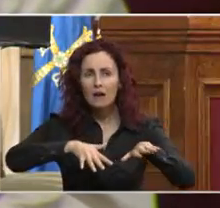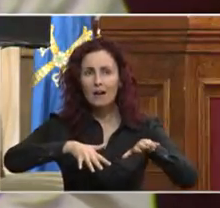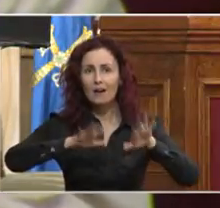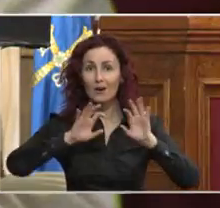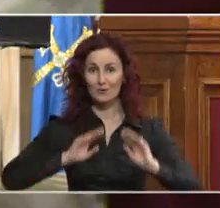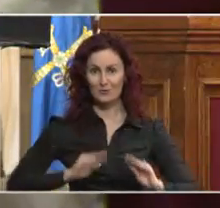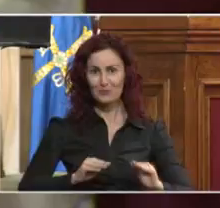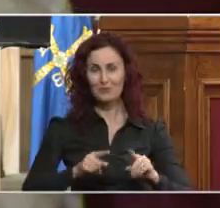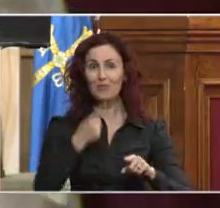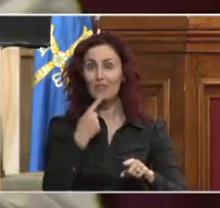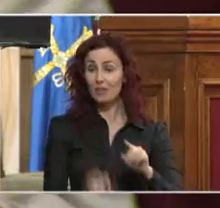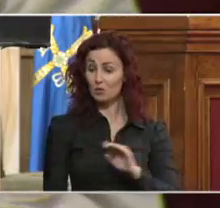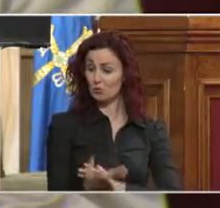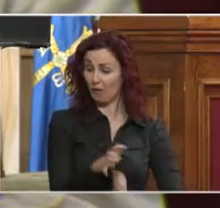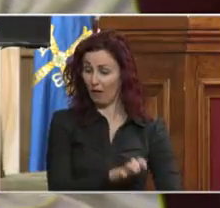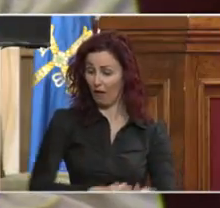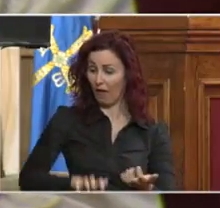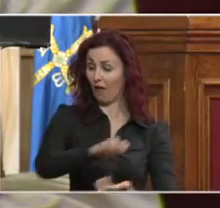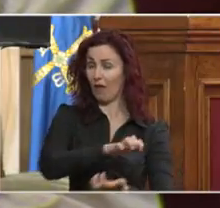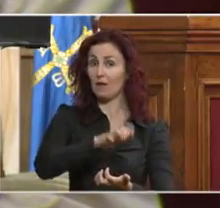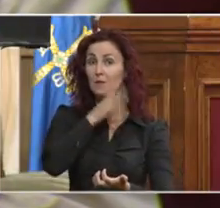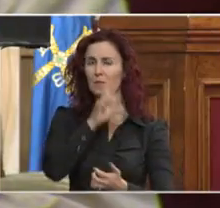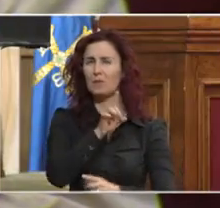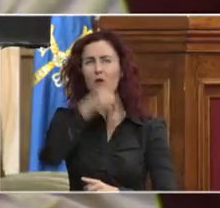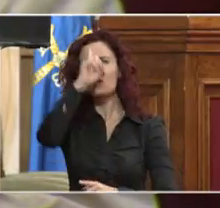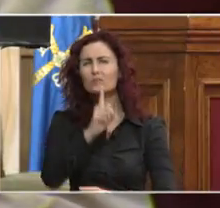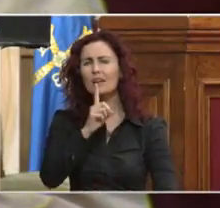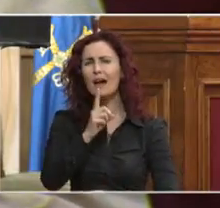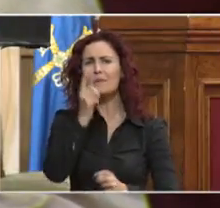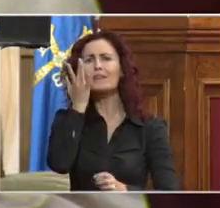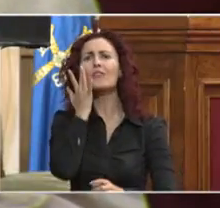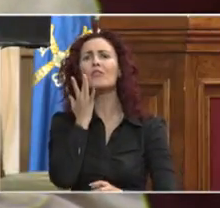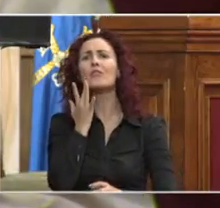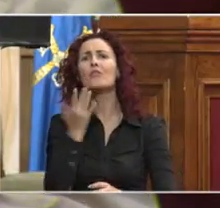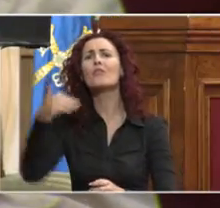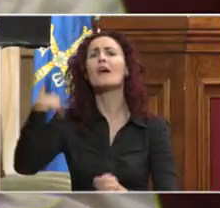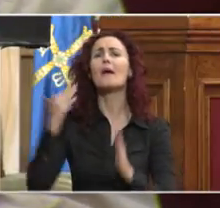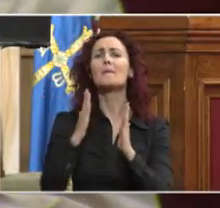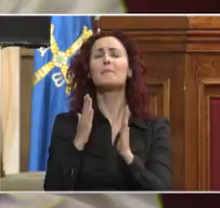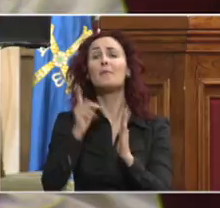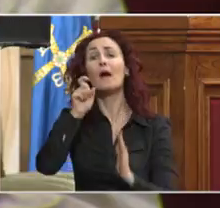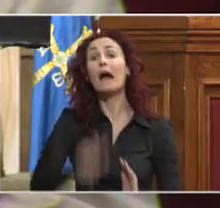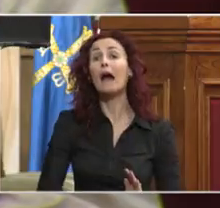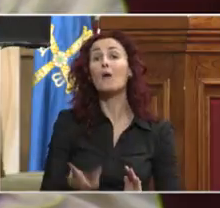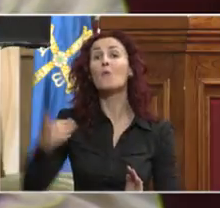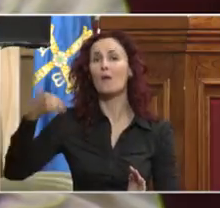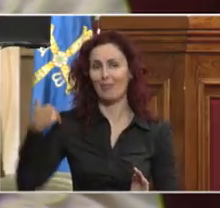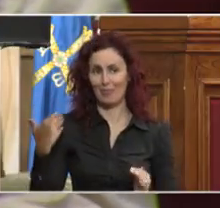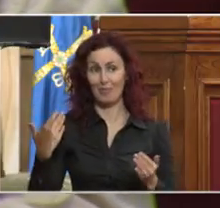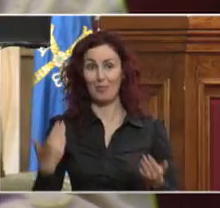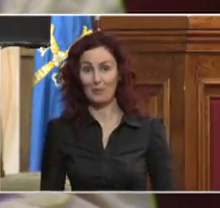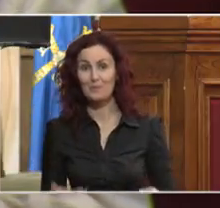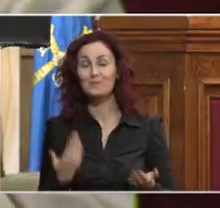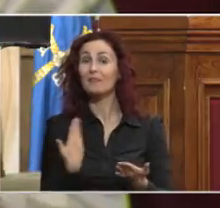instalado la polémica, así el problema de qué año o en qué época vivió, por lo menos. Sí, y